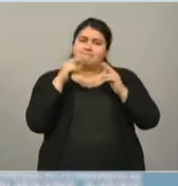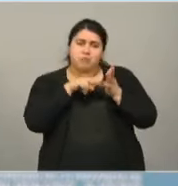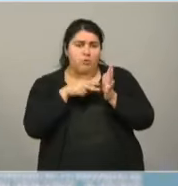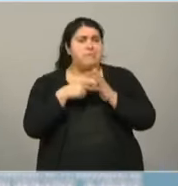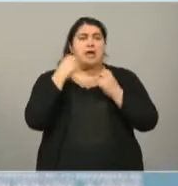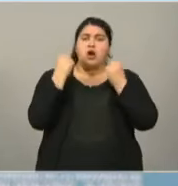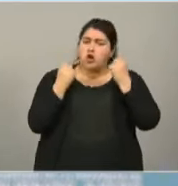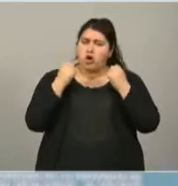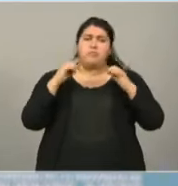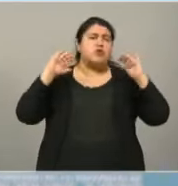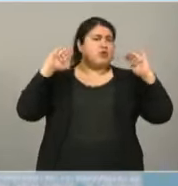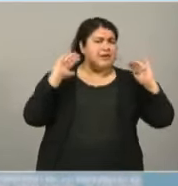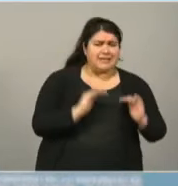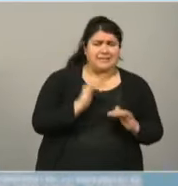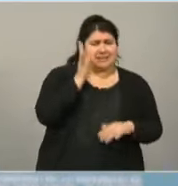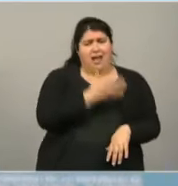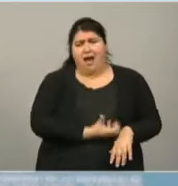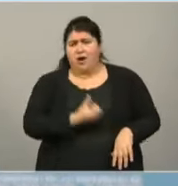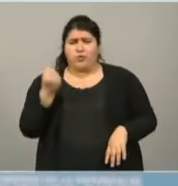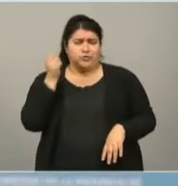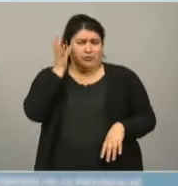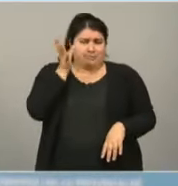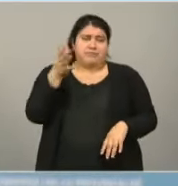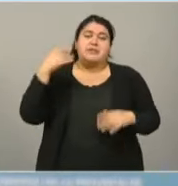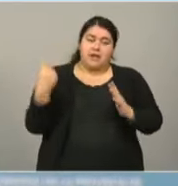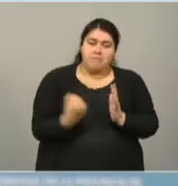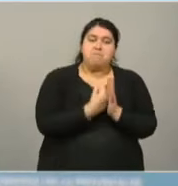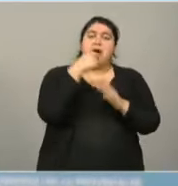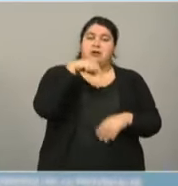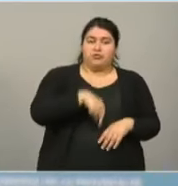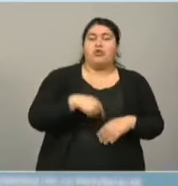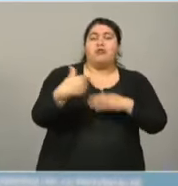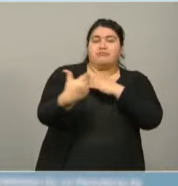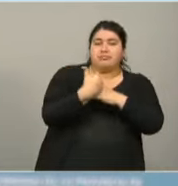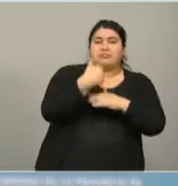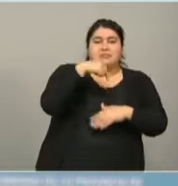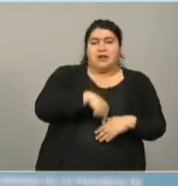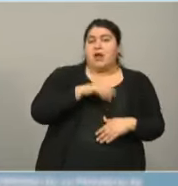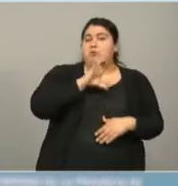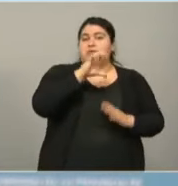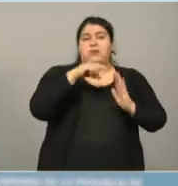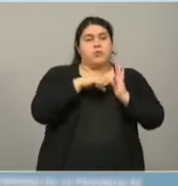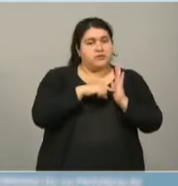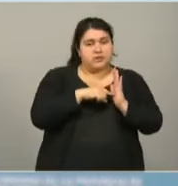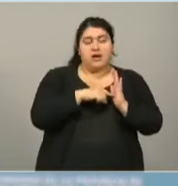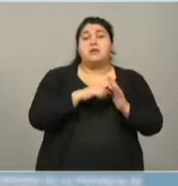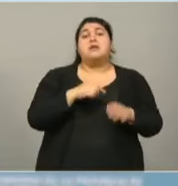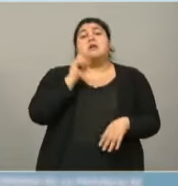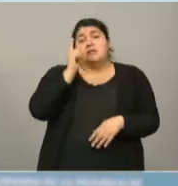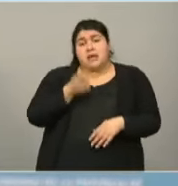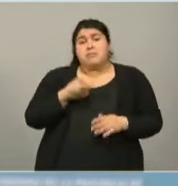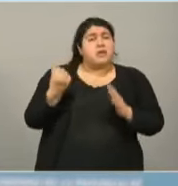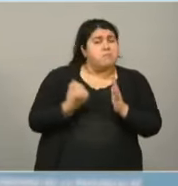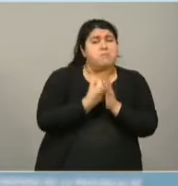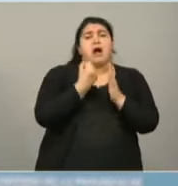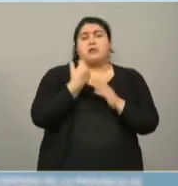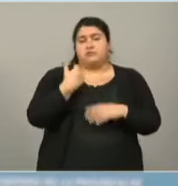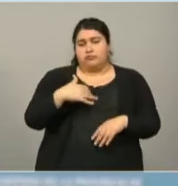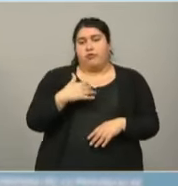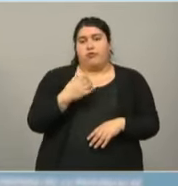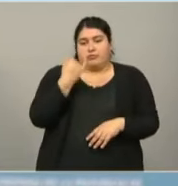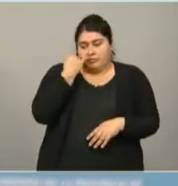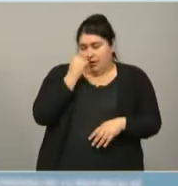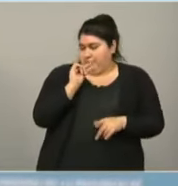fuerte impacta en las finanzas de la provincia impacta especialmente a partir de cuatro